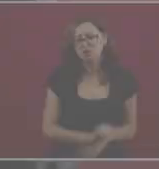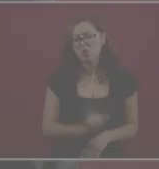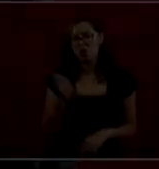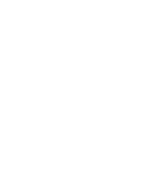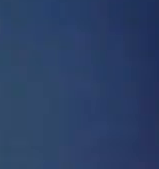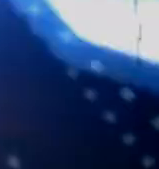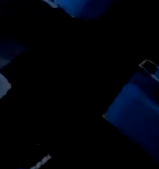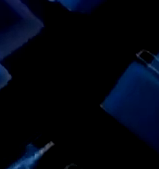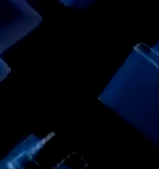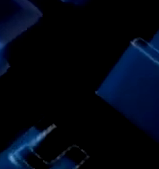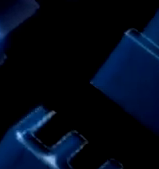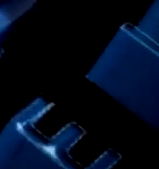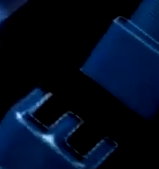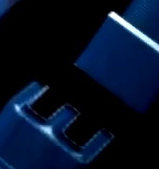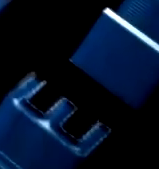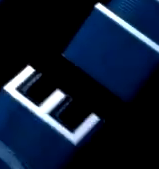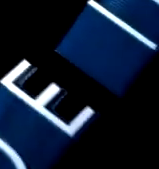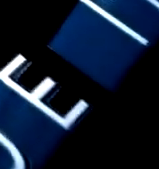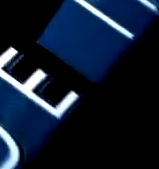sat